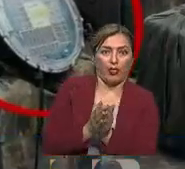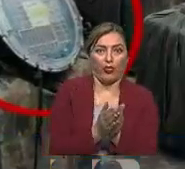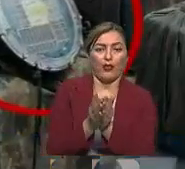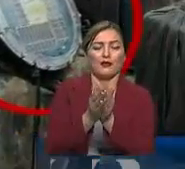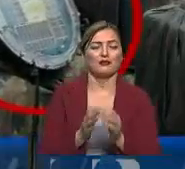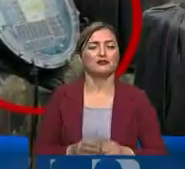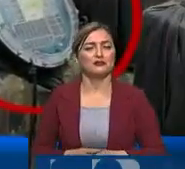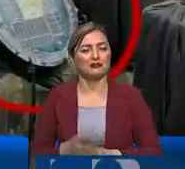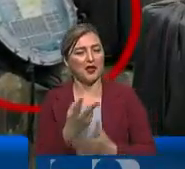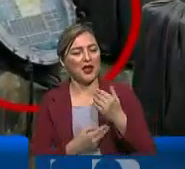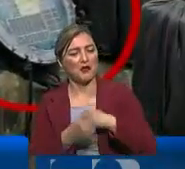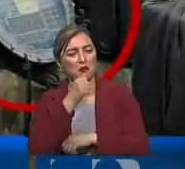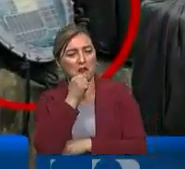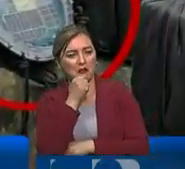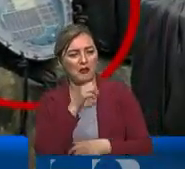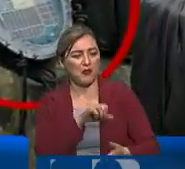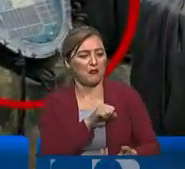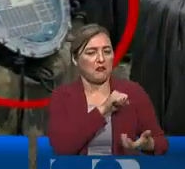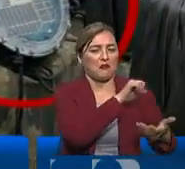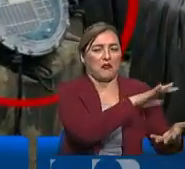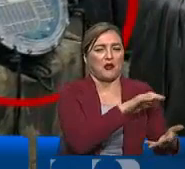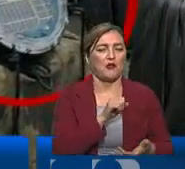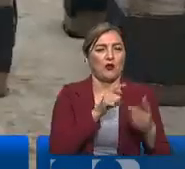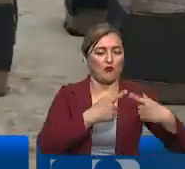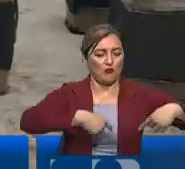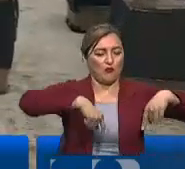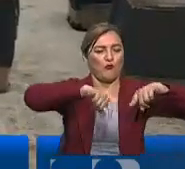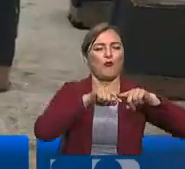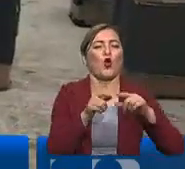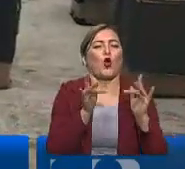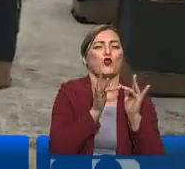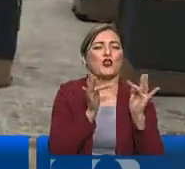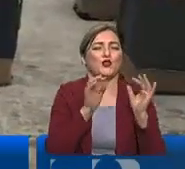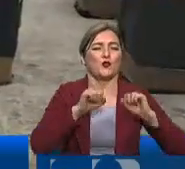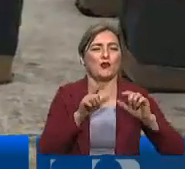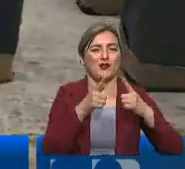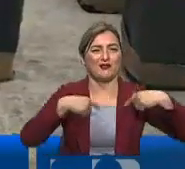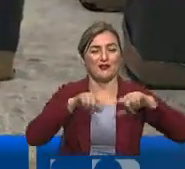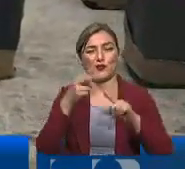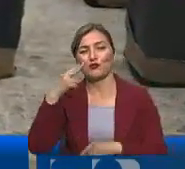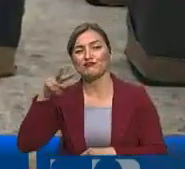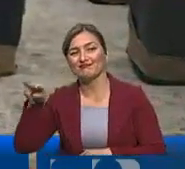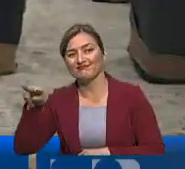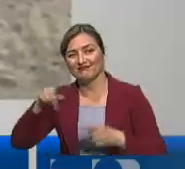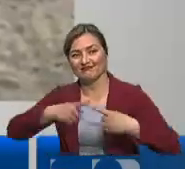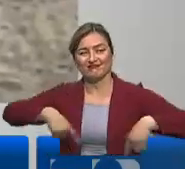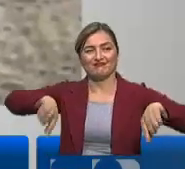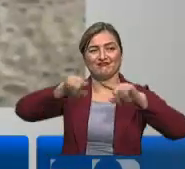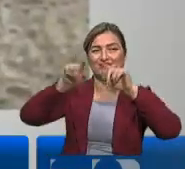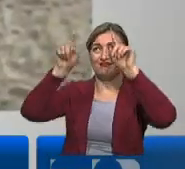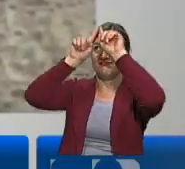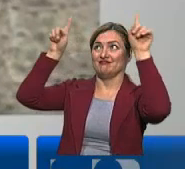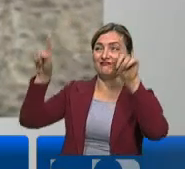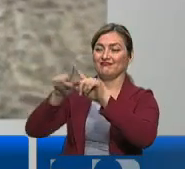En ambas ocasiones los sacos abandonados contaban con una sonoboya, que es este artefacto con pequeños paneles solares, que permite el rastreo